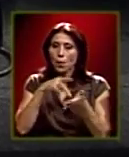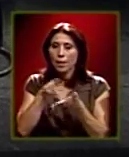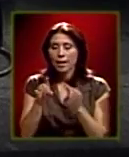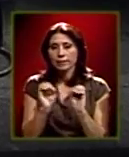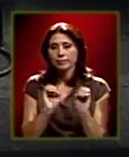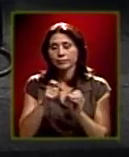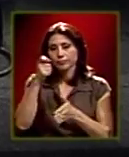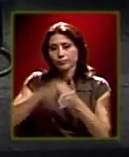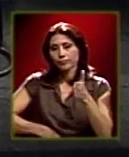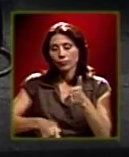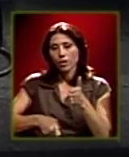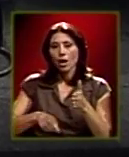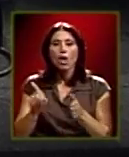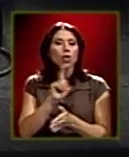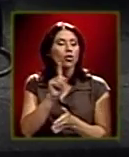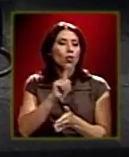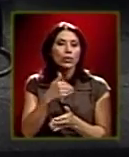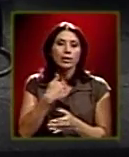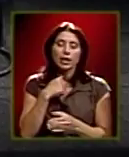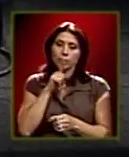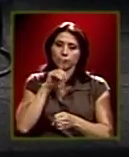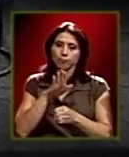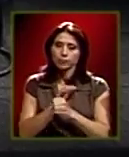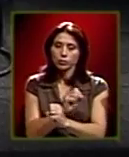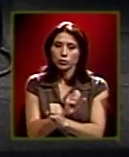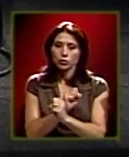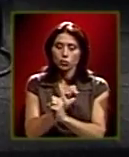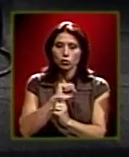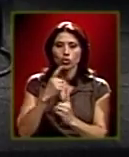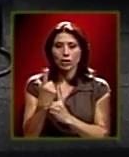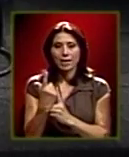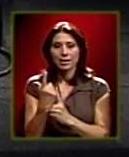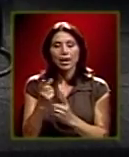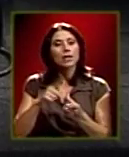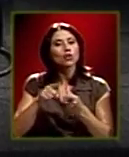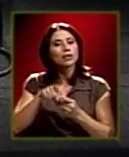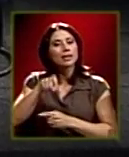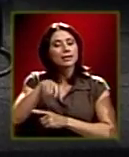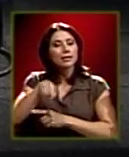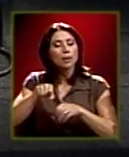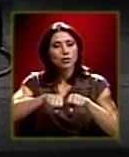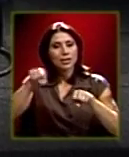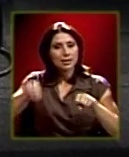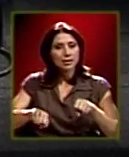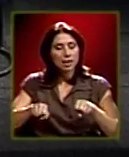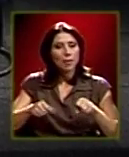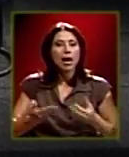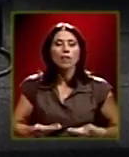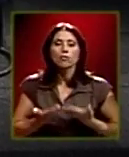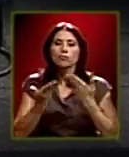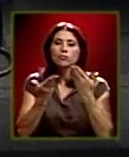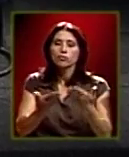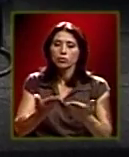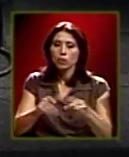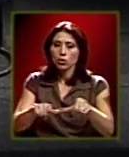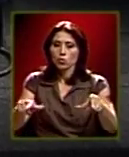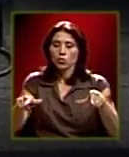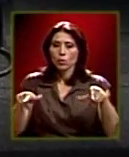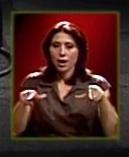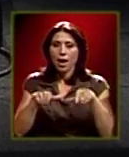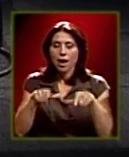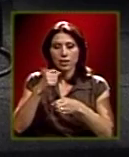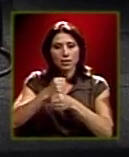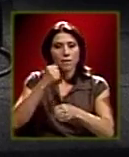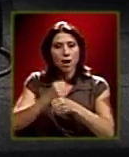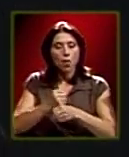sin contribuir inclusive. Entonces necesitamos que el sistema genere cada vez puestos de trabajo de mayor calidad, es